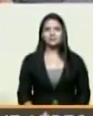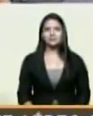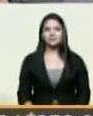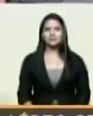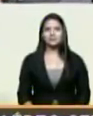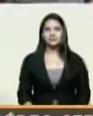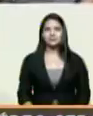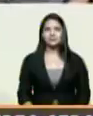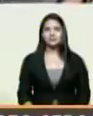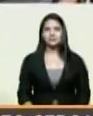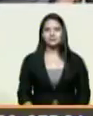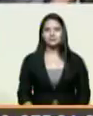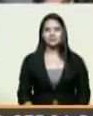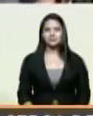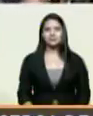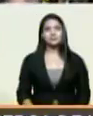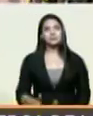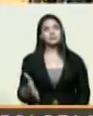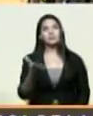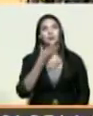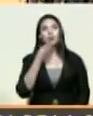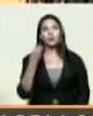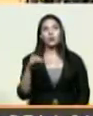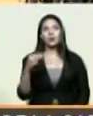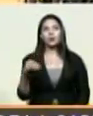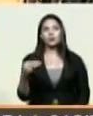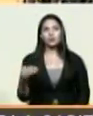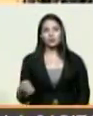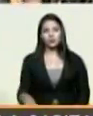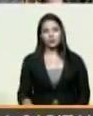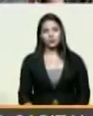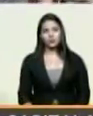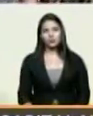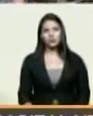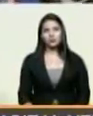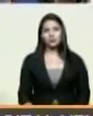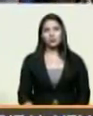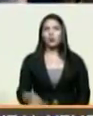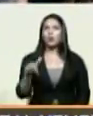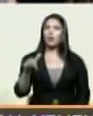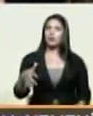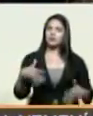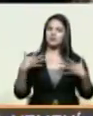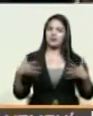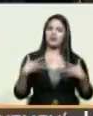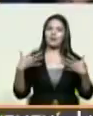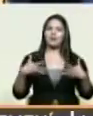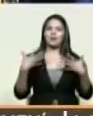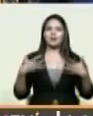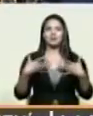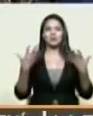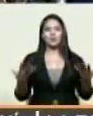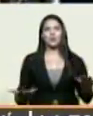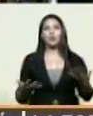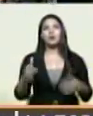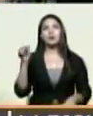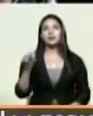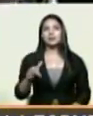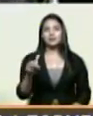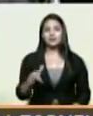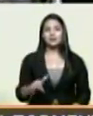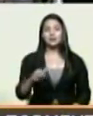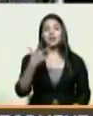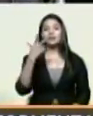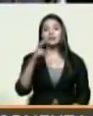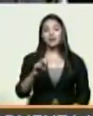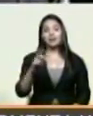Bueno, querida juventud, hoy es un día de celebración. Estamos cumpliendo